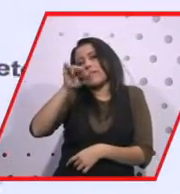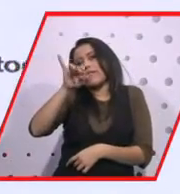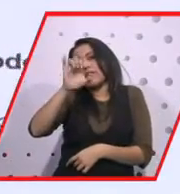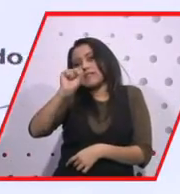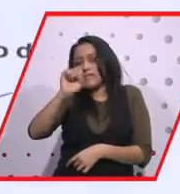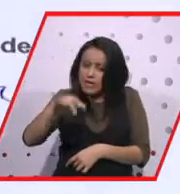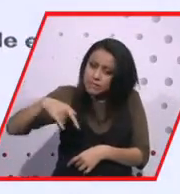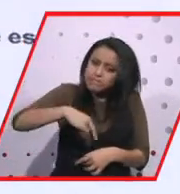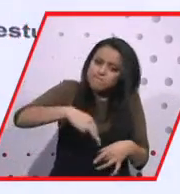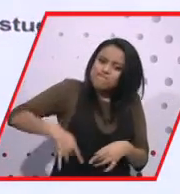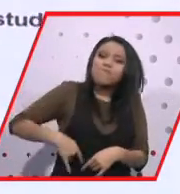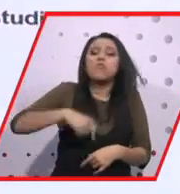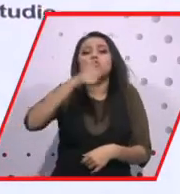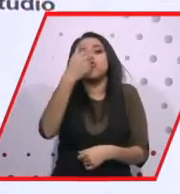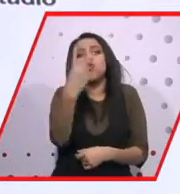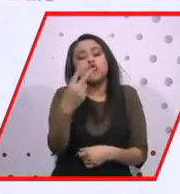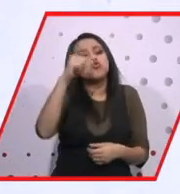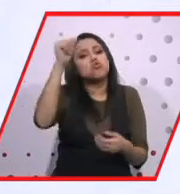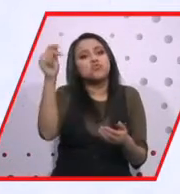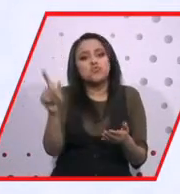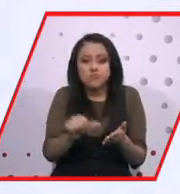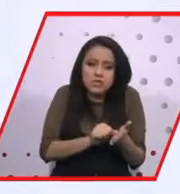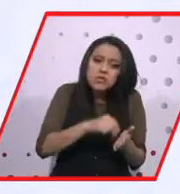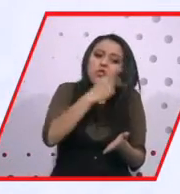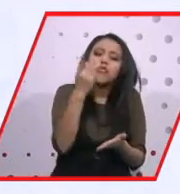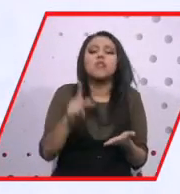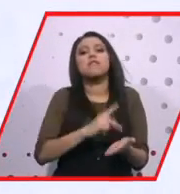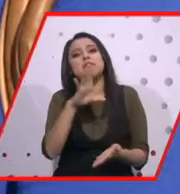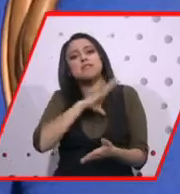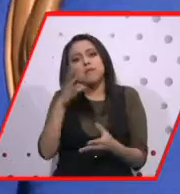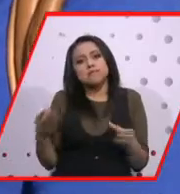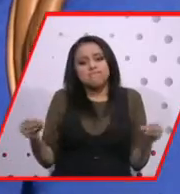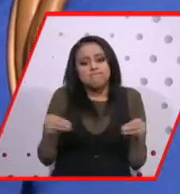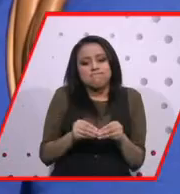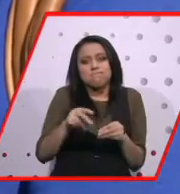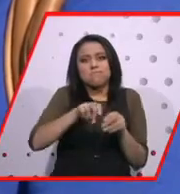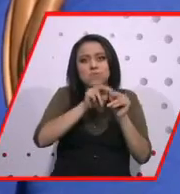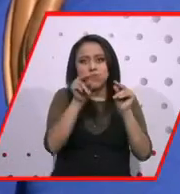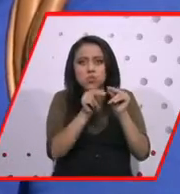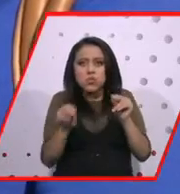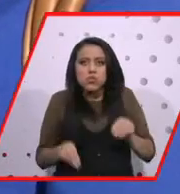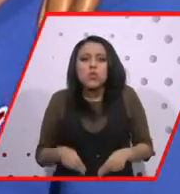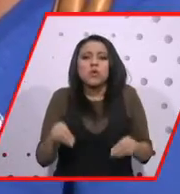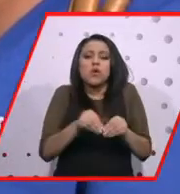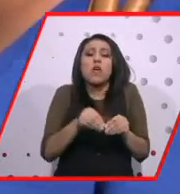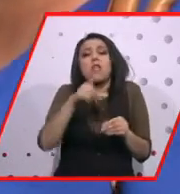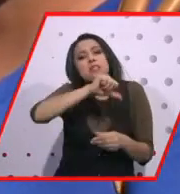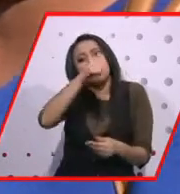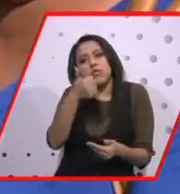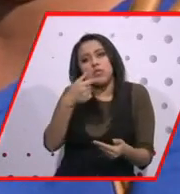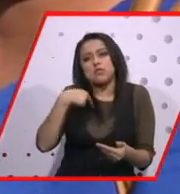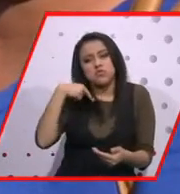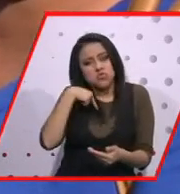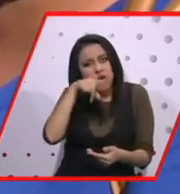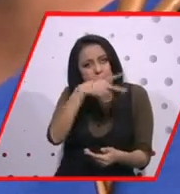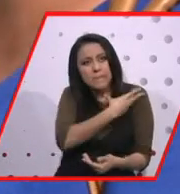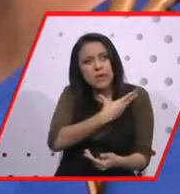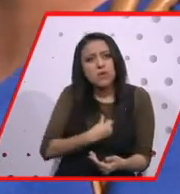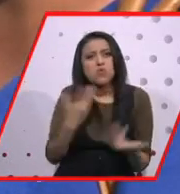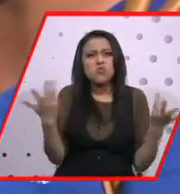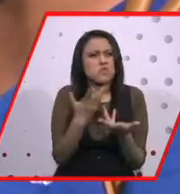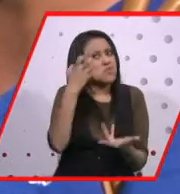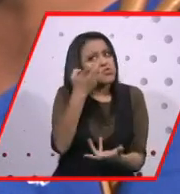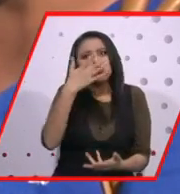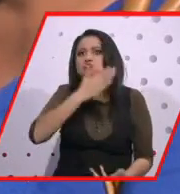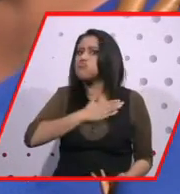ser operado de nuevo para reconectar su intestino. De veras, lo que le hicieron a mi niño, no. No, no es